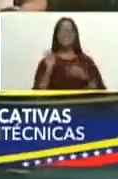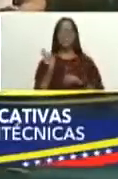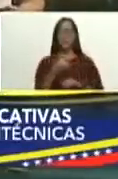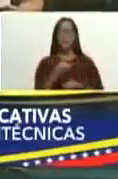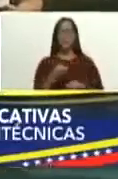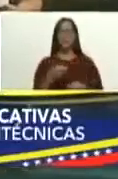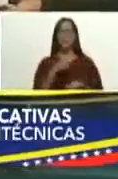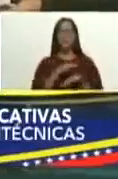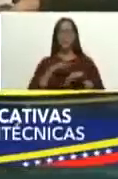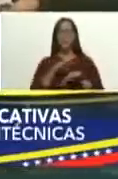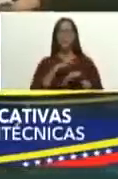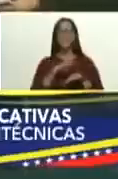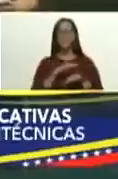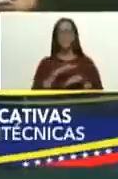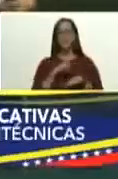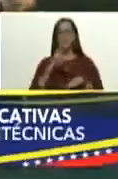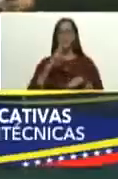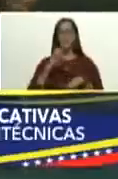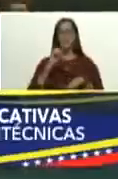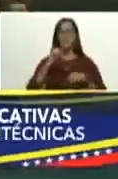misión Robinson.